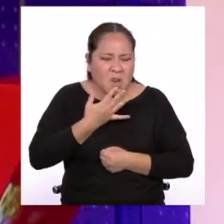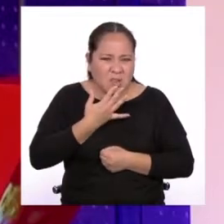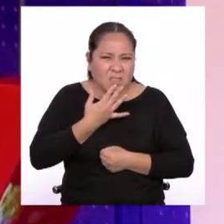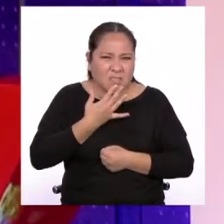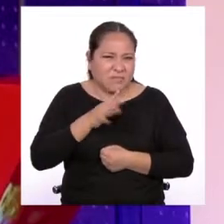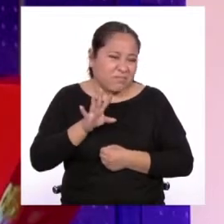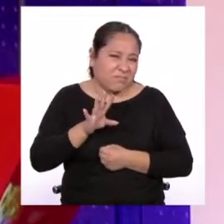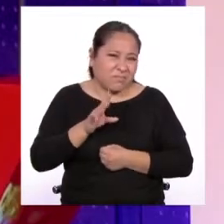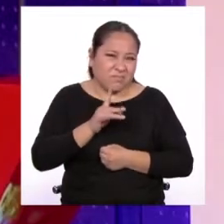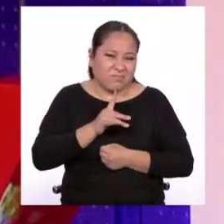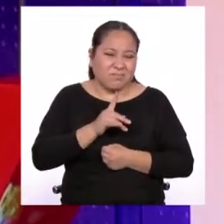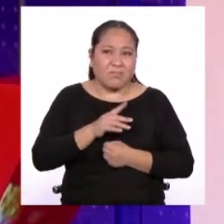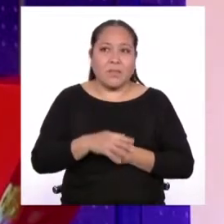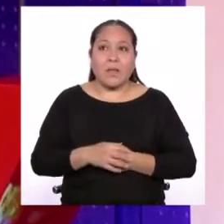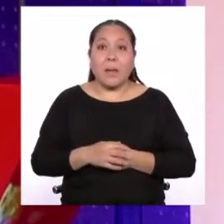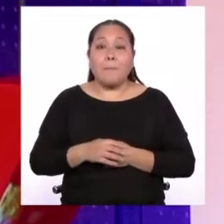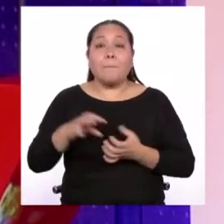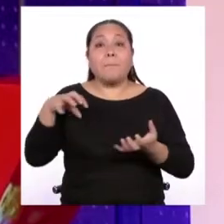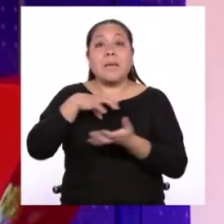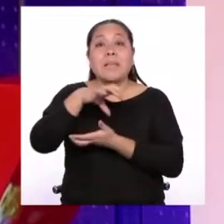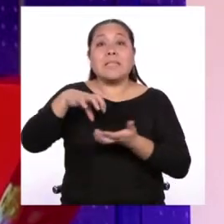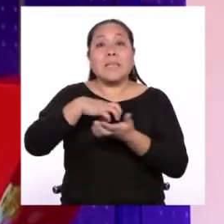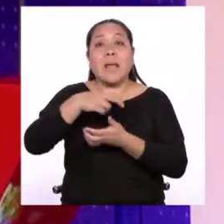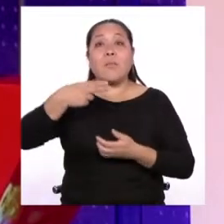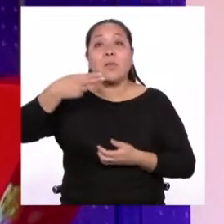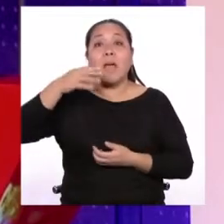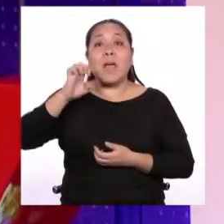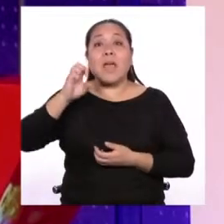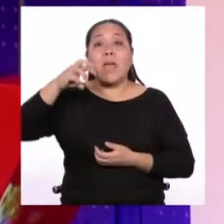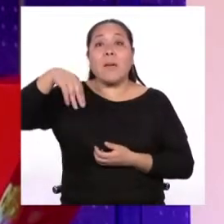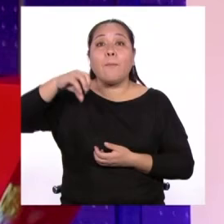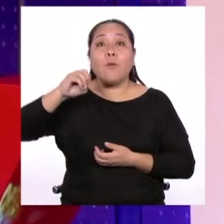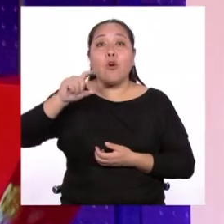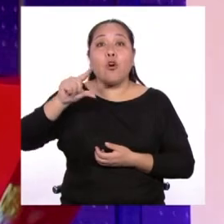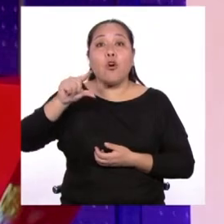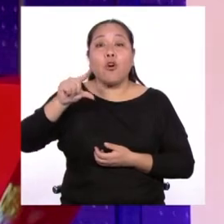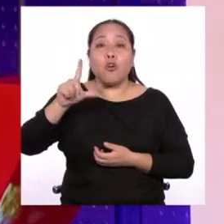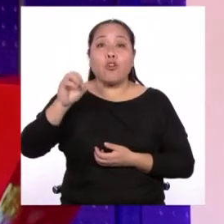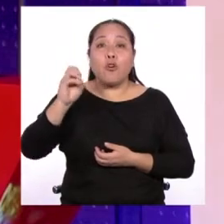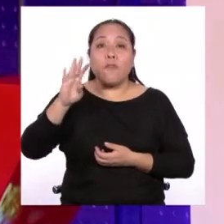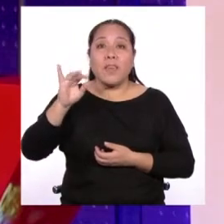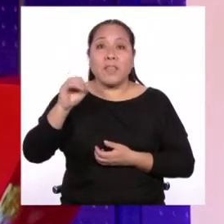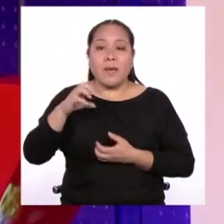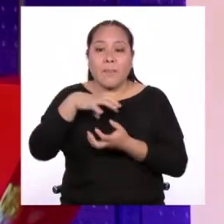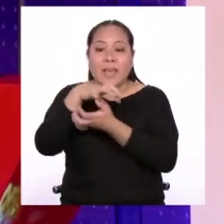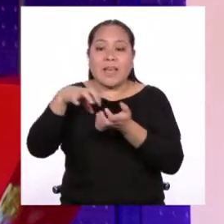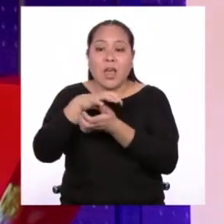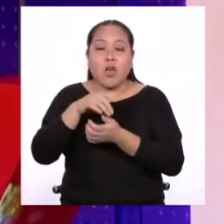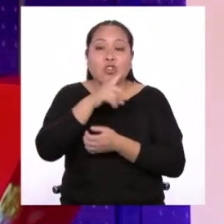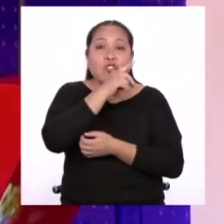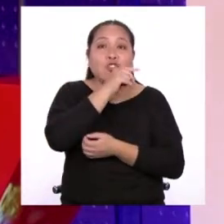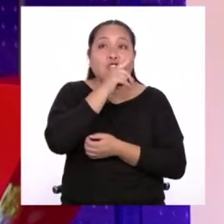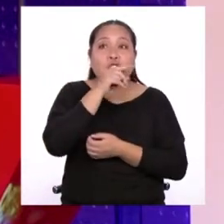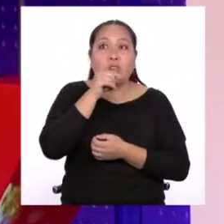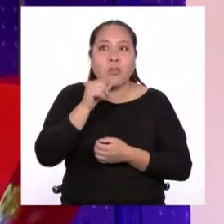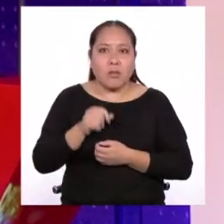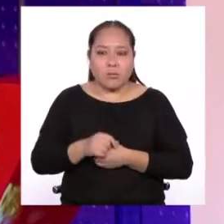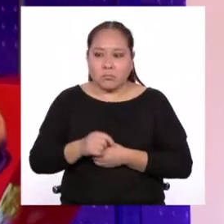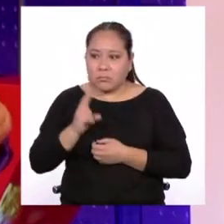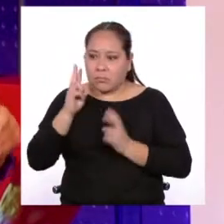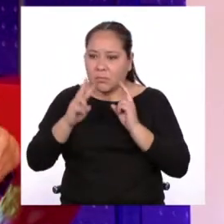mezclamos la hemoglobina con el cacao en polvo y descubrimos que el olor a